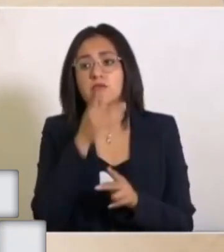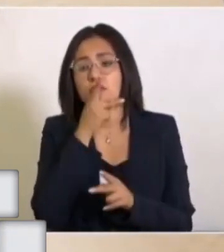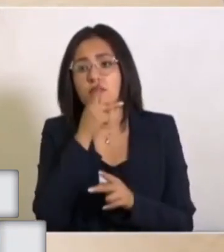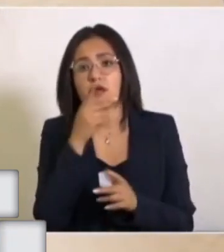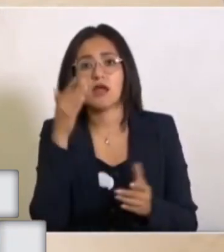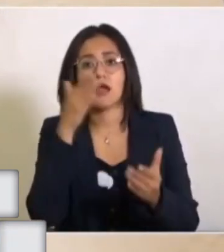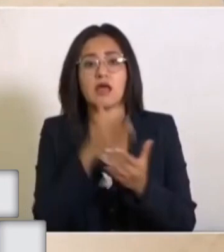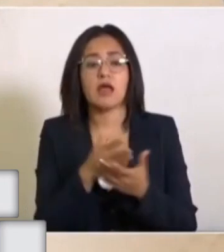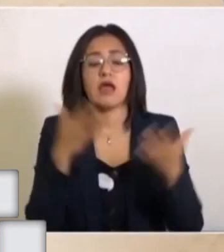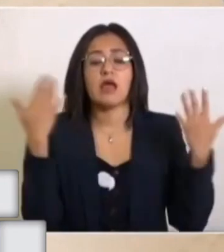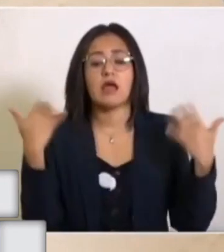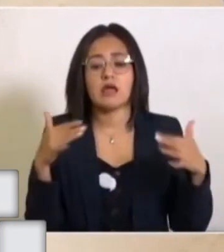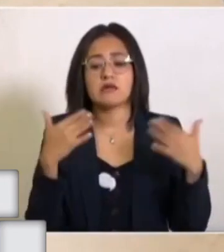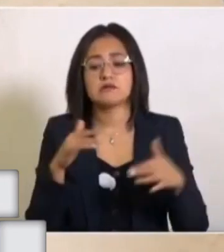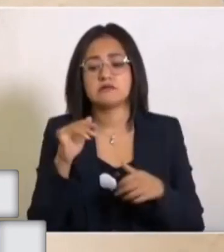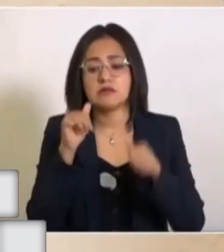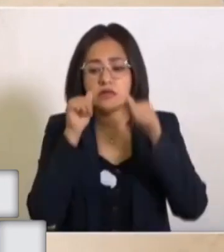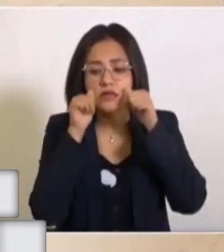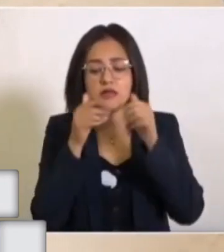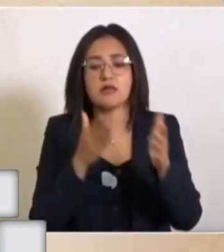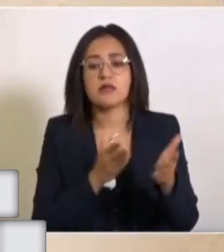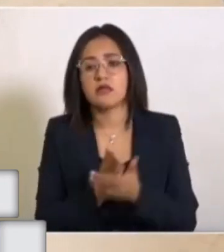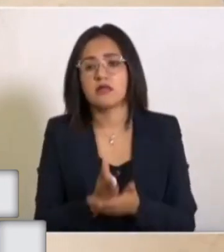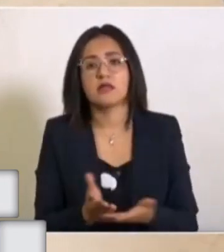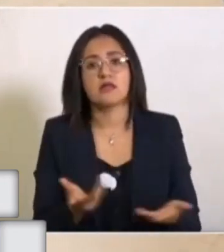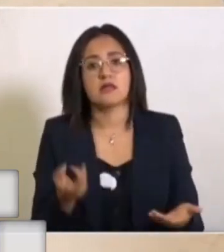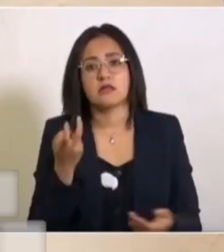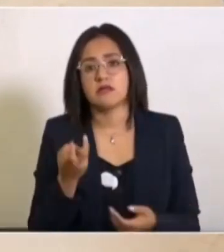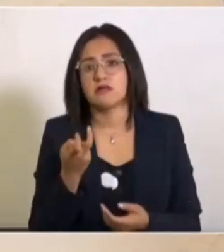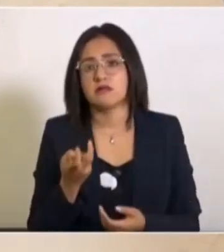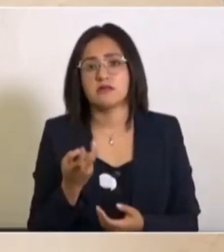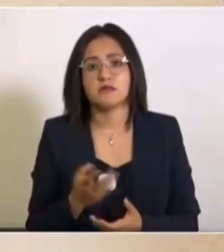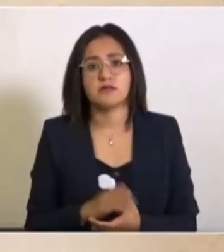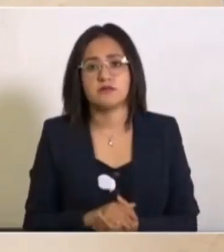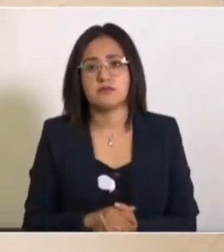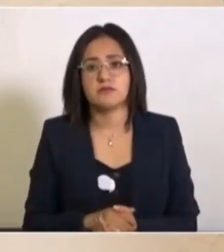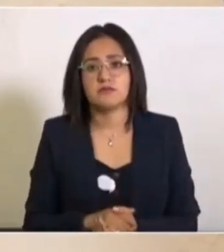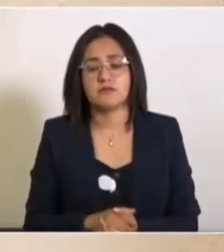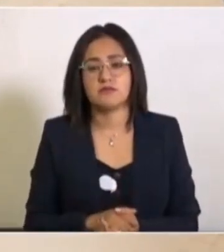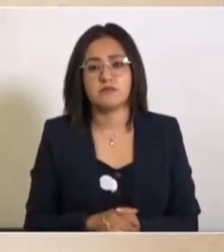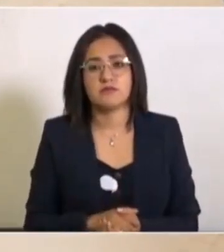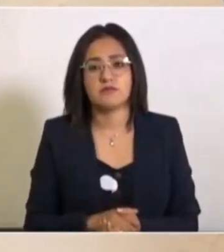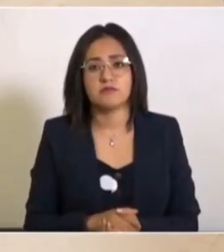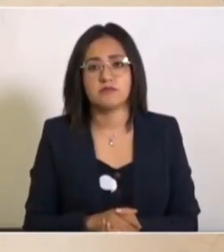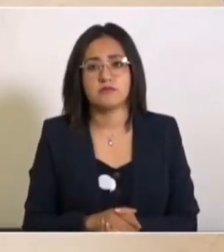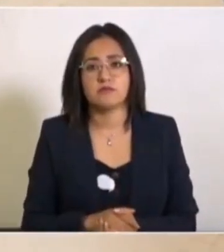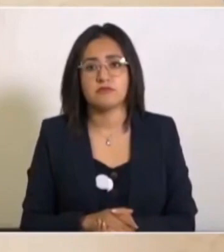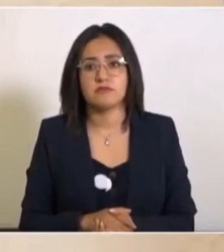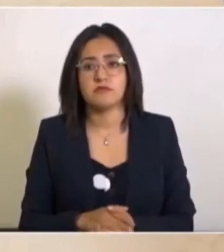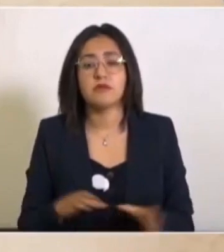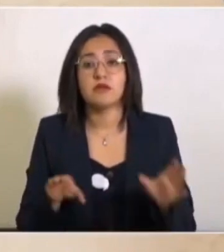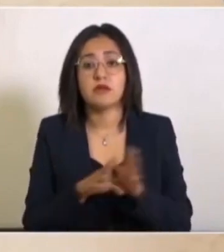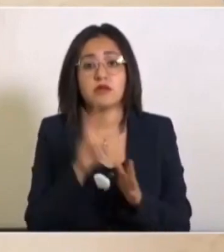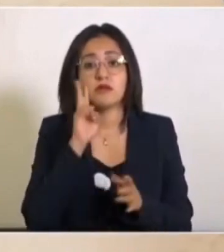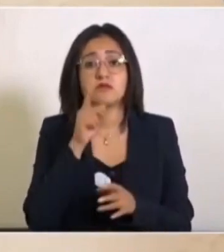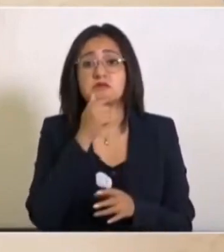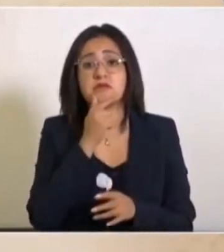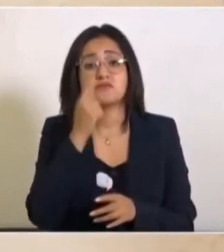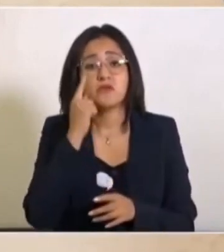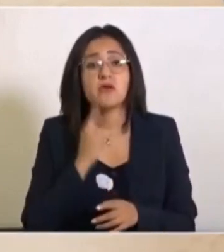papá y tuvo acceso al el cuerpito y se encontró que el niño